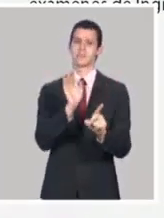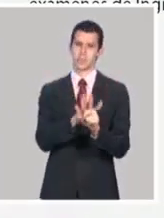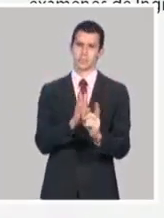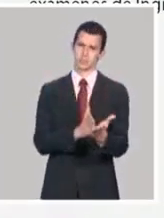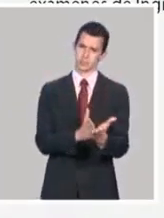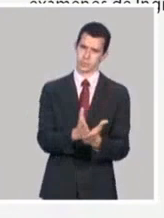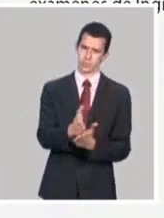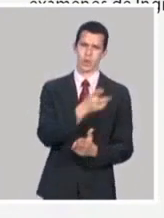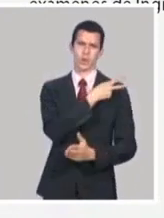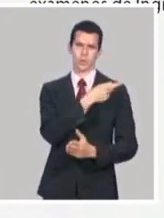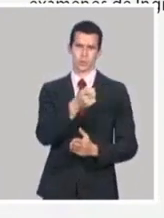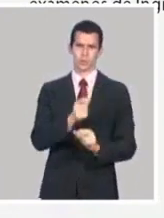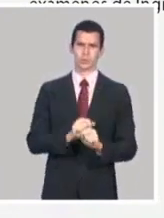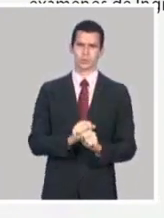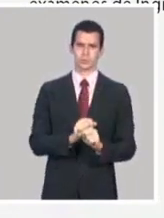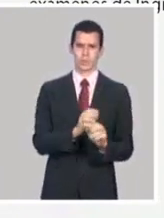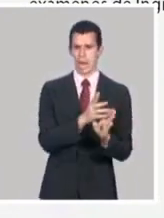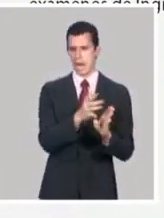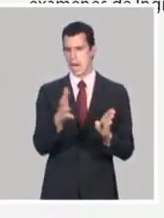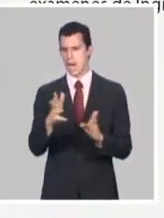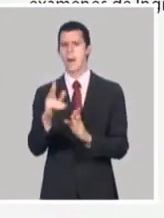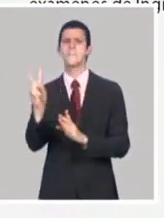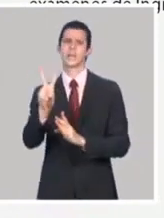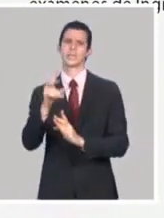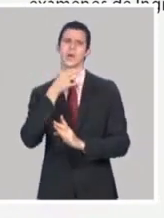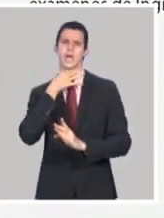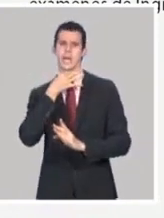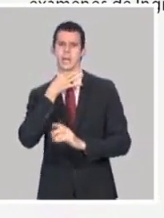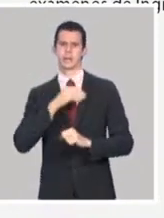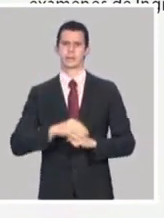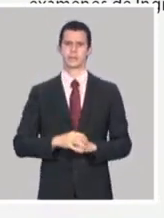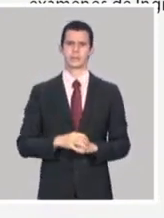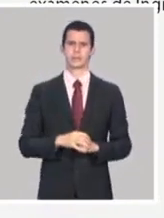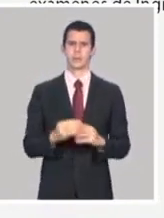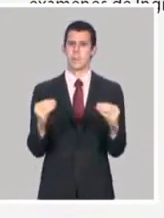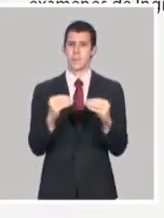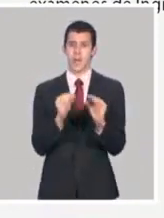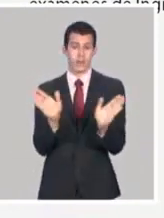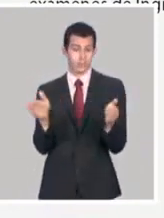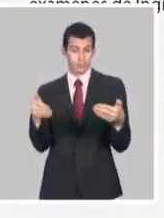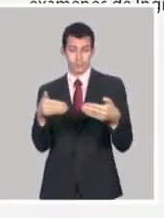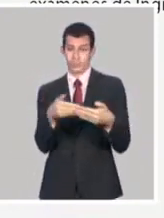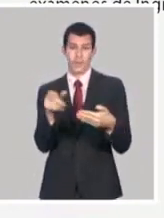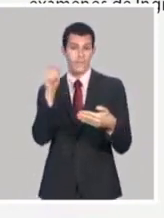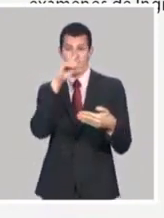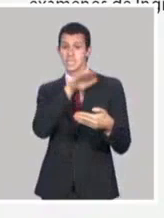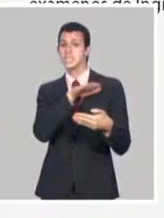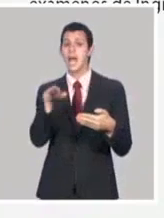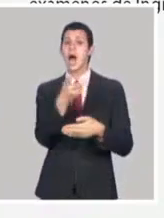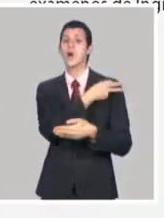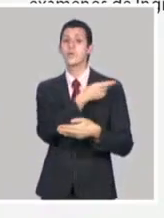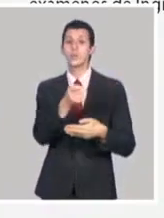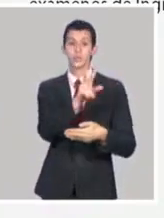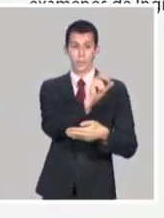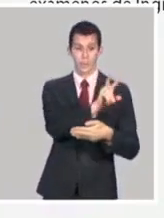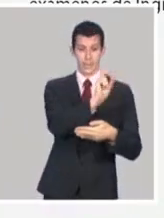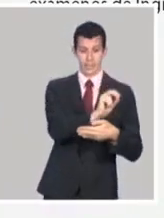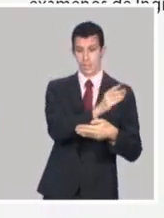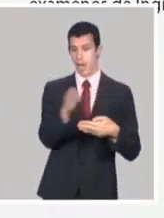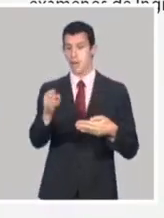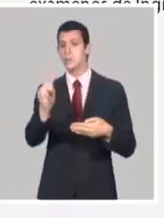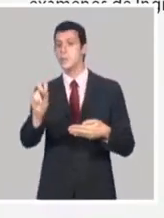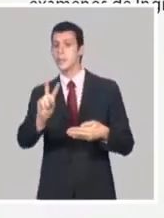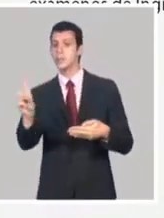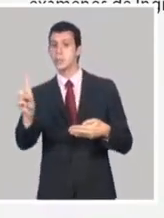hasta el 22 es decir que el 22 de enero terminaría el curso 20 21